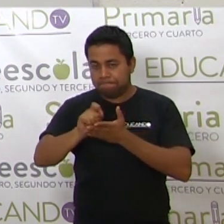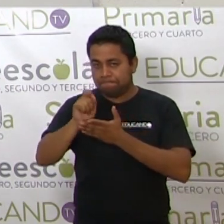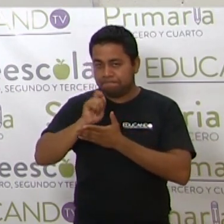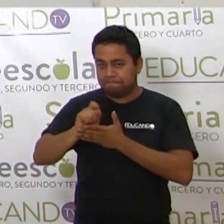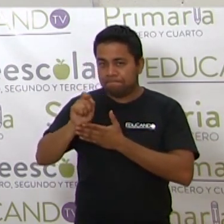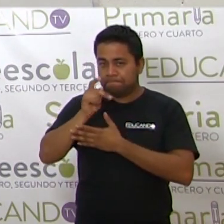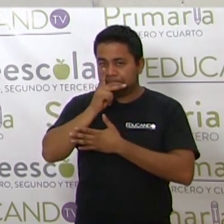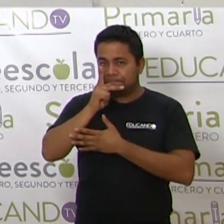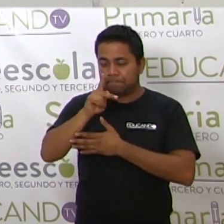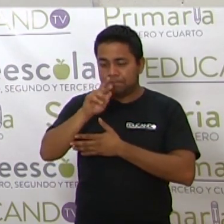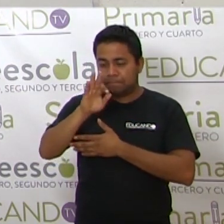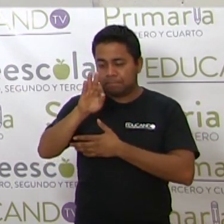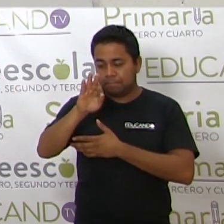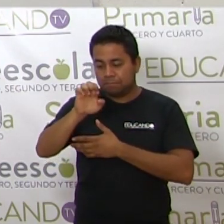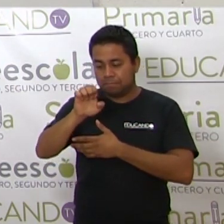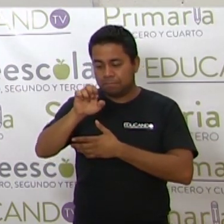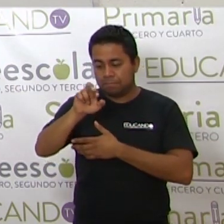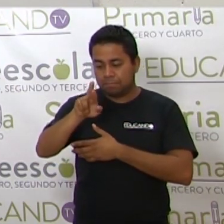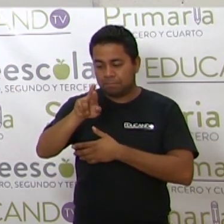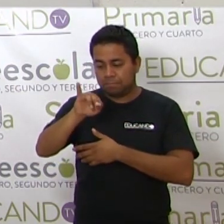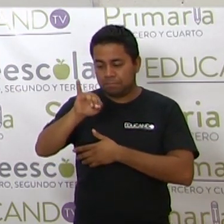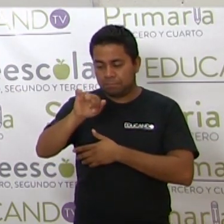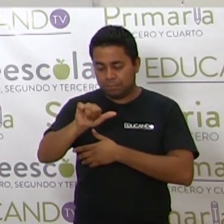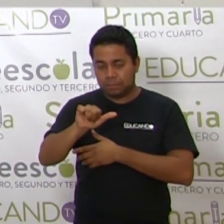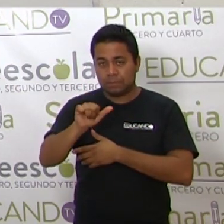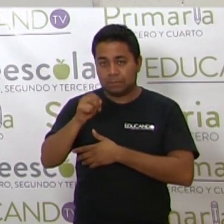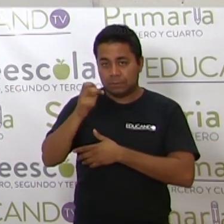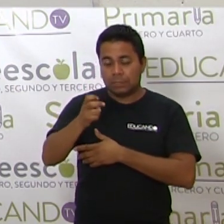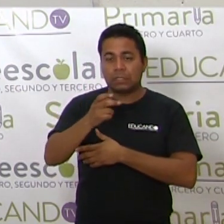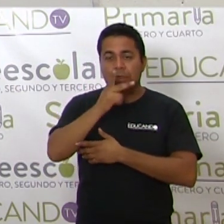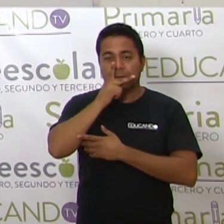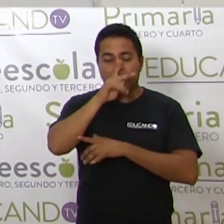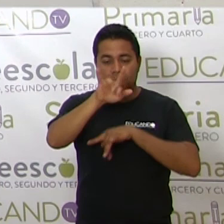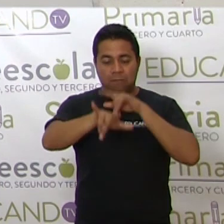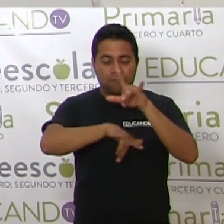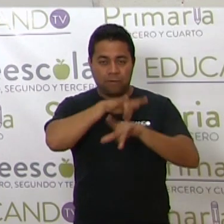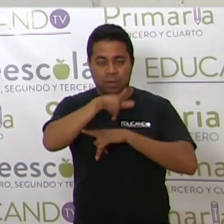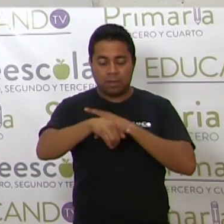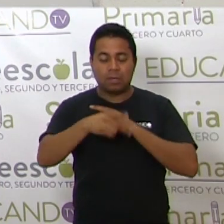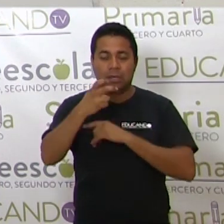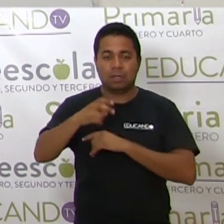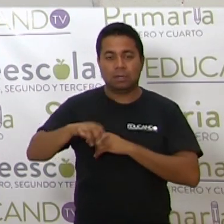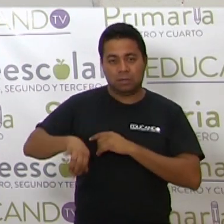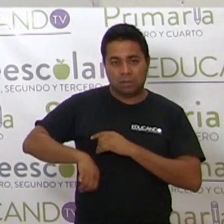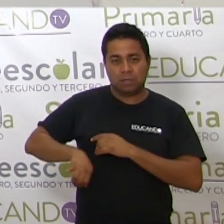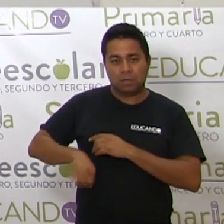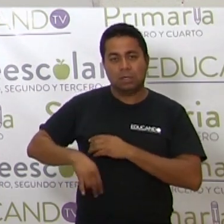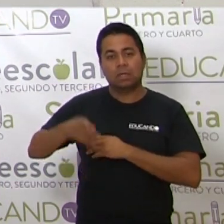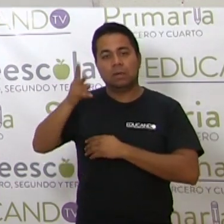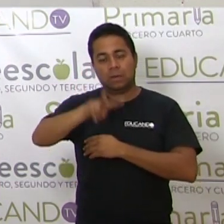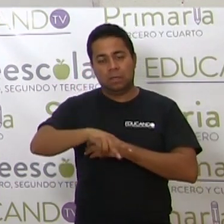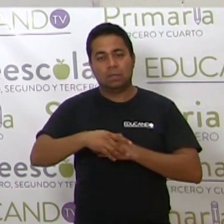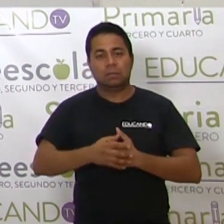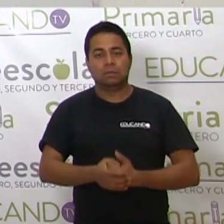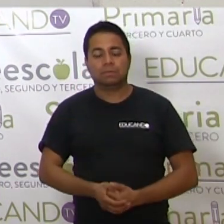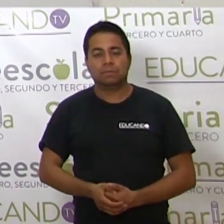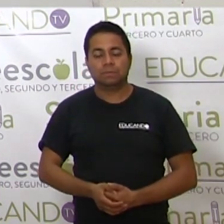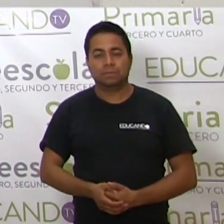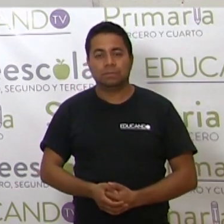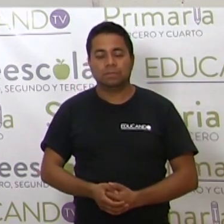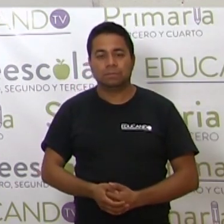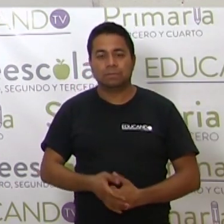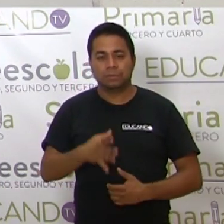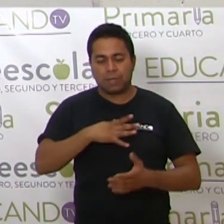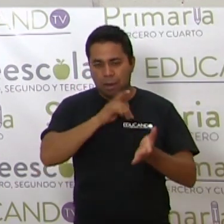seria que es lo que a nosotros nos interesa estamos y está